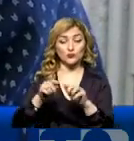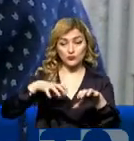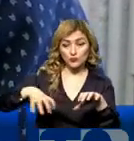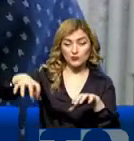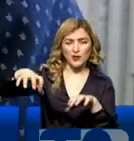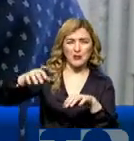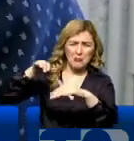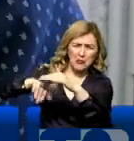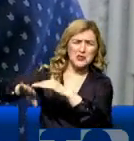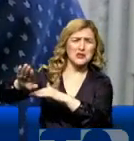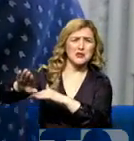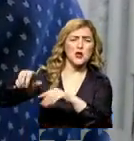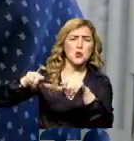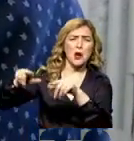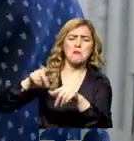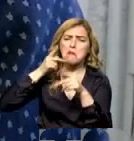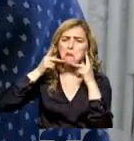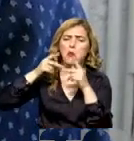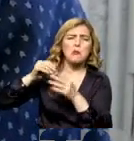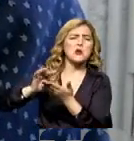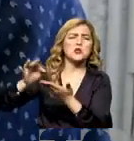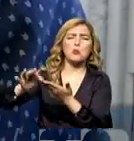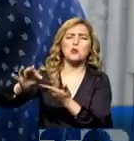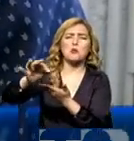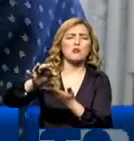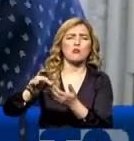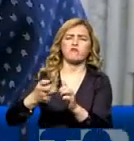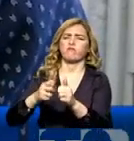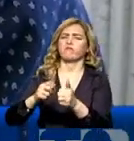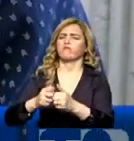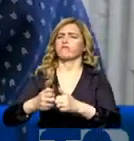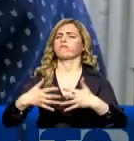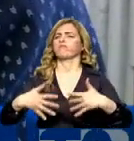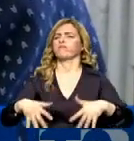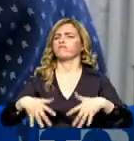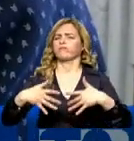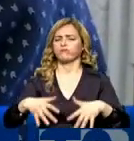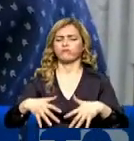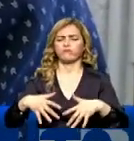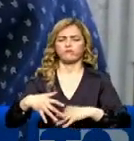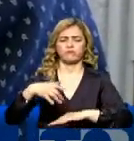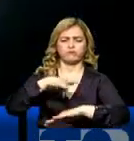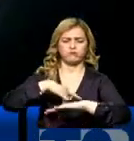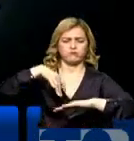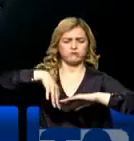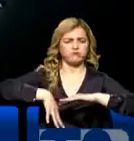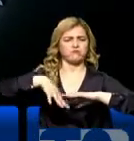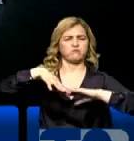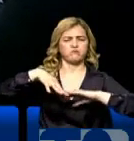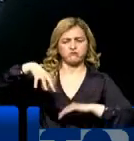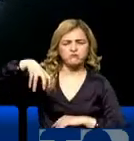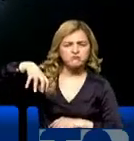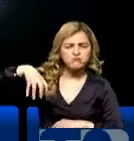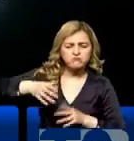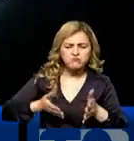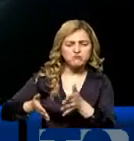parroquias, hay una desatención bastante grande en vialidad, en alcantarillado, en agua potable. Según